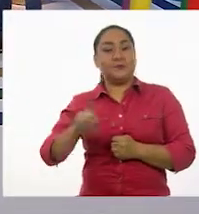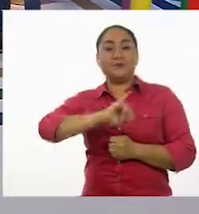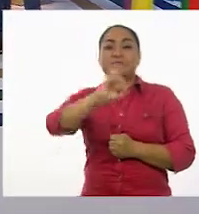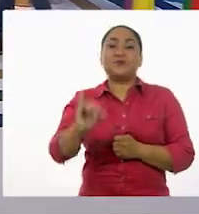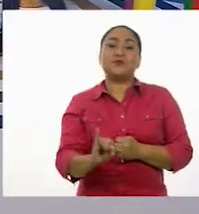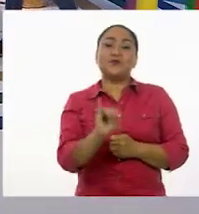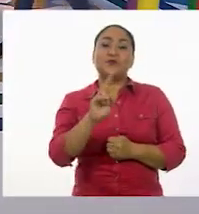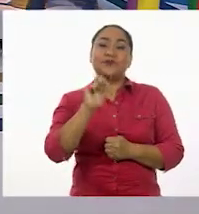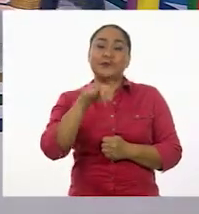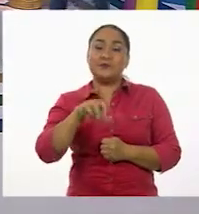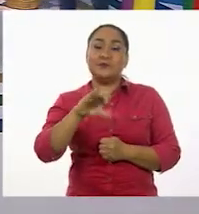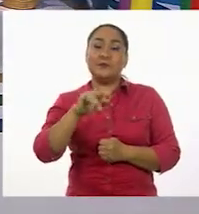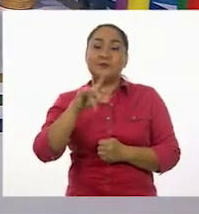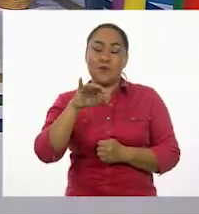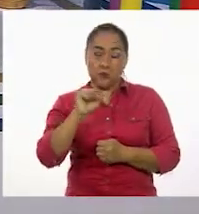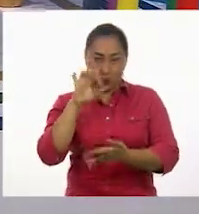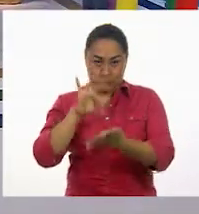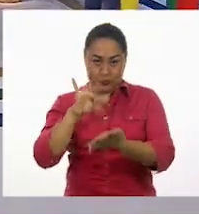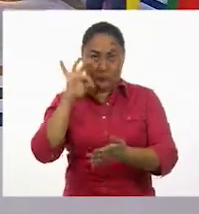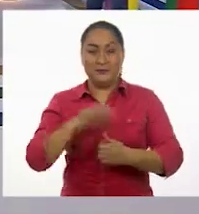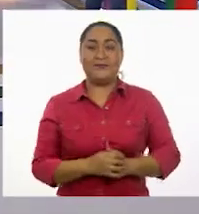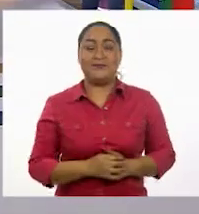Carlos. Ok.